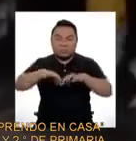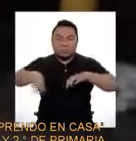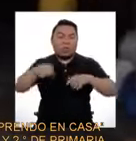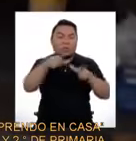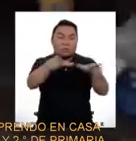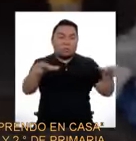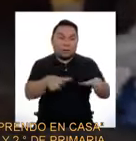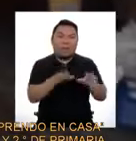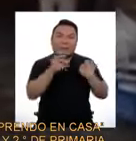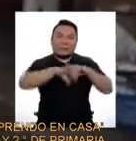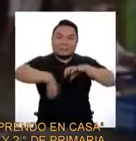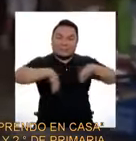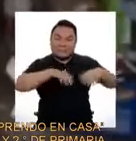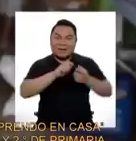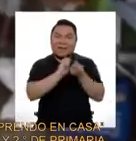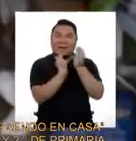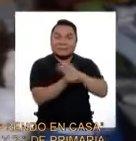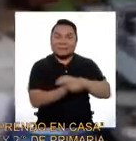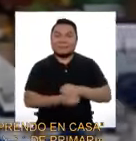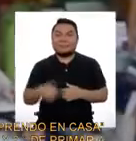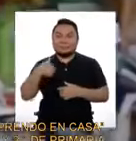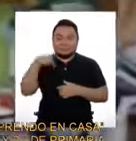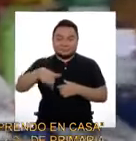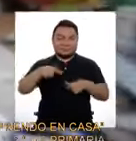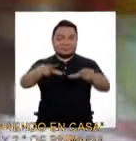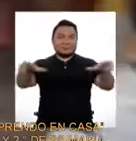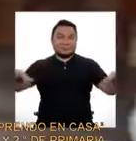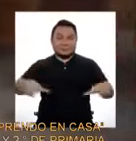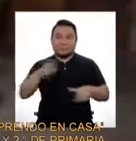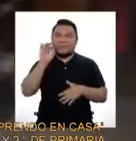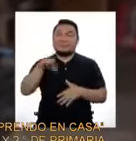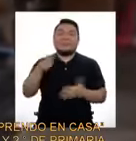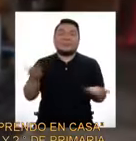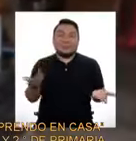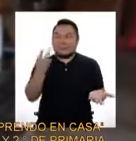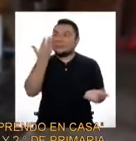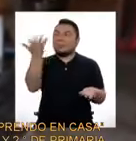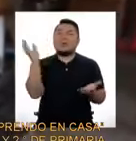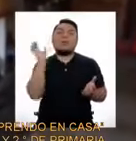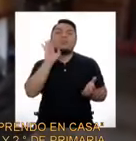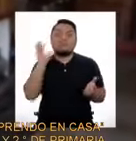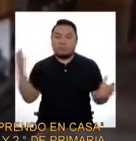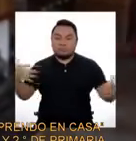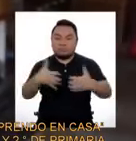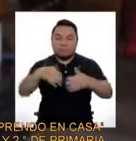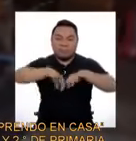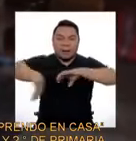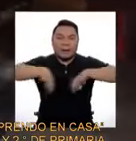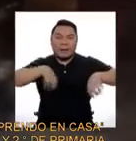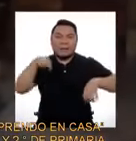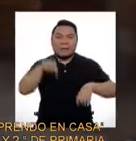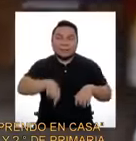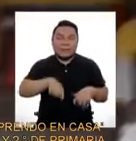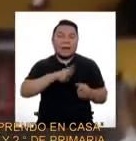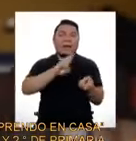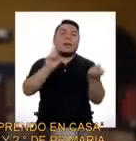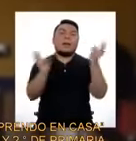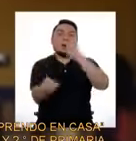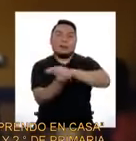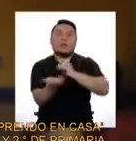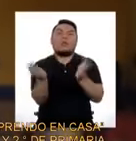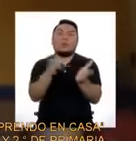correctos. Este es nuestro centro de acopio de Recio Mancaes. Acá tenemos bien determinado cuál